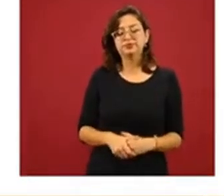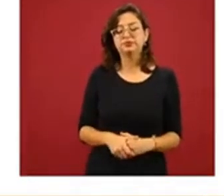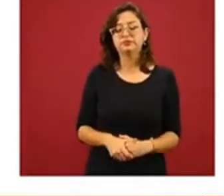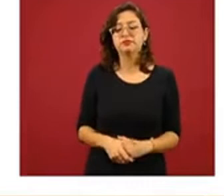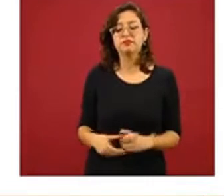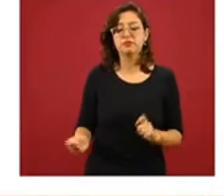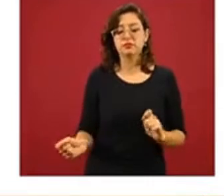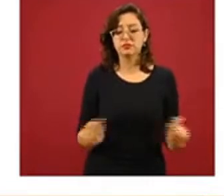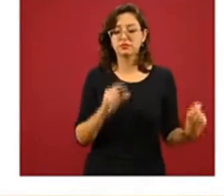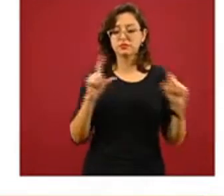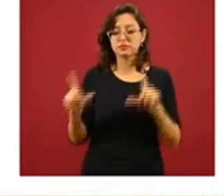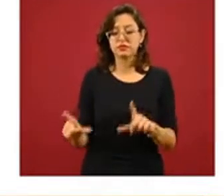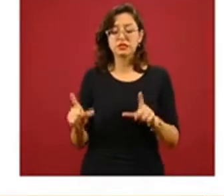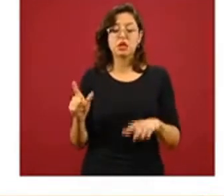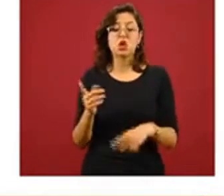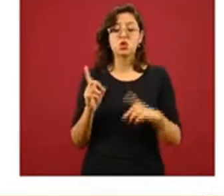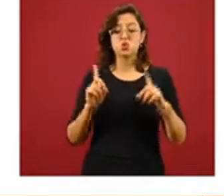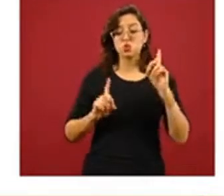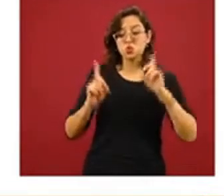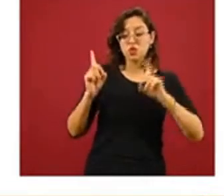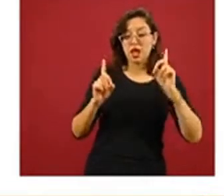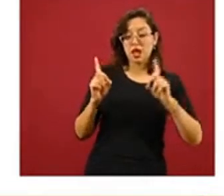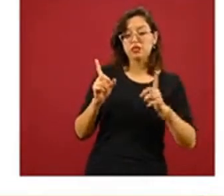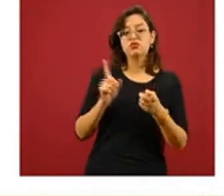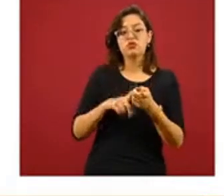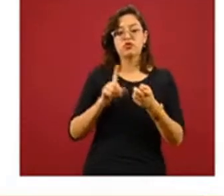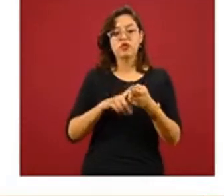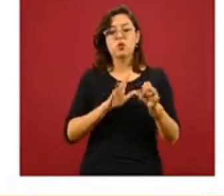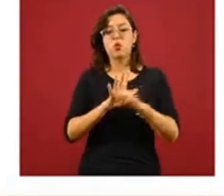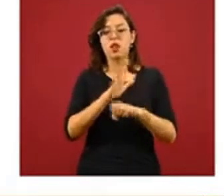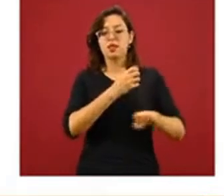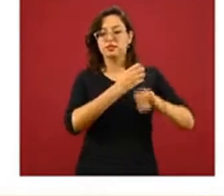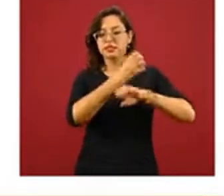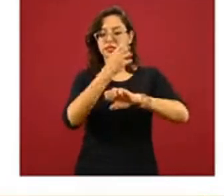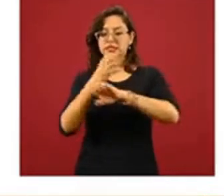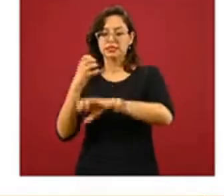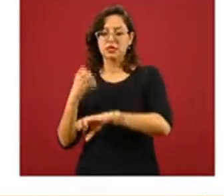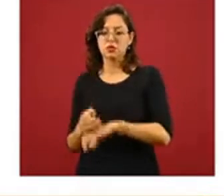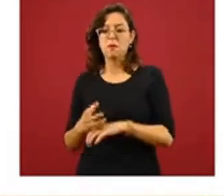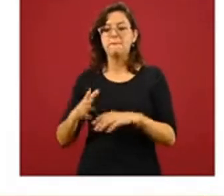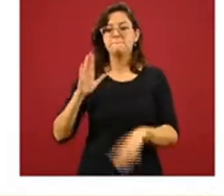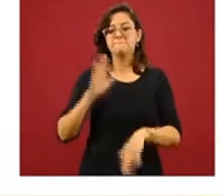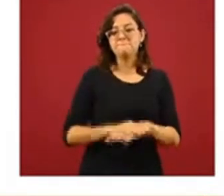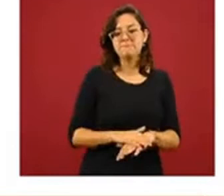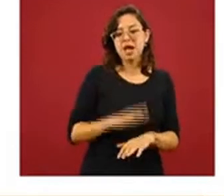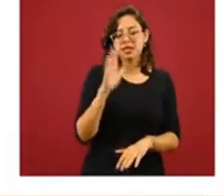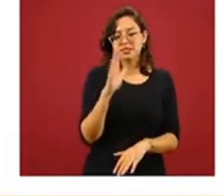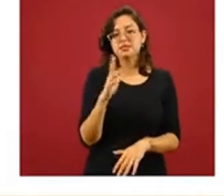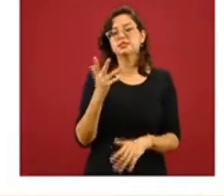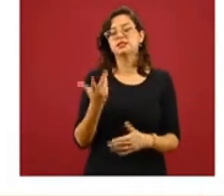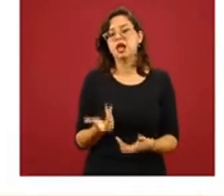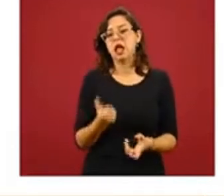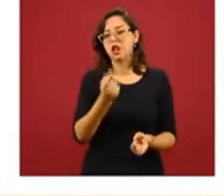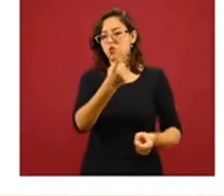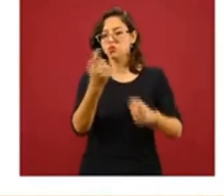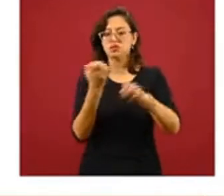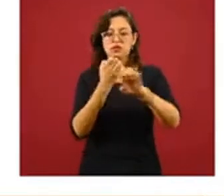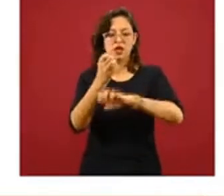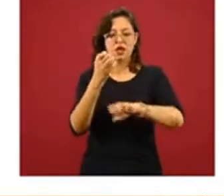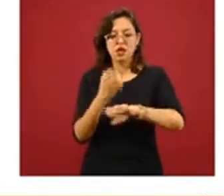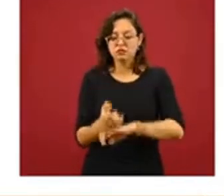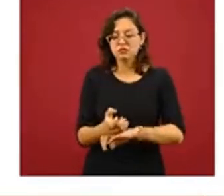estos sospechosos, también dónde se encuentran todavía acumulándose, cuáles son las entidades que tienen todavía una